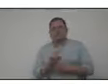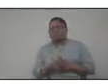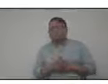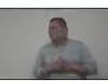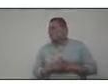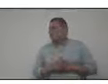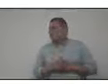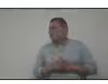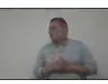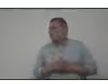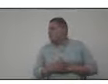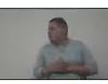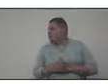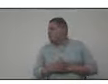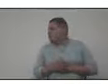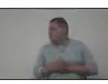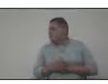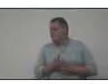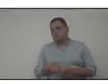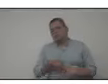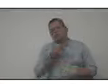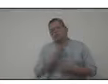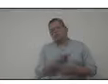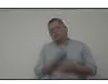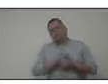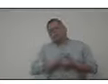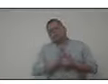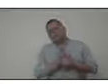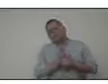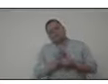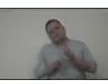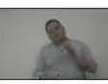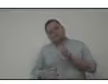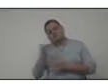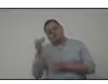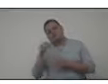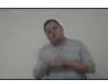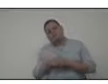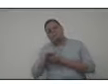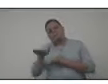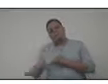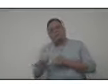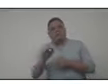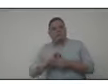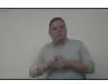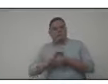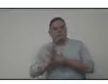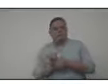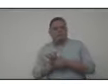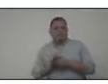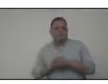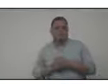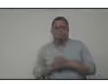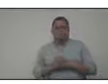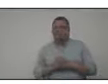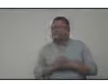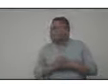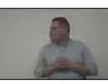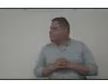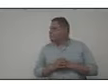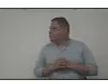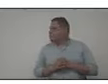decía, terminamos una pandemia, iniciamos una pospandemia y podemos ver cómo en